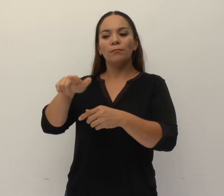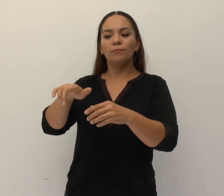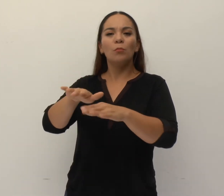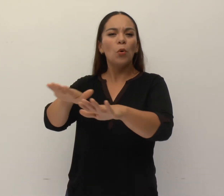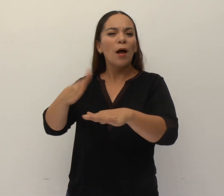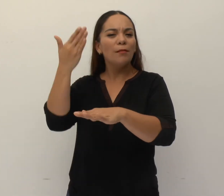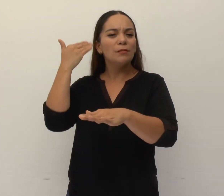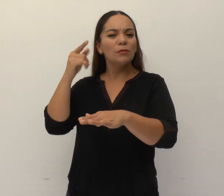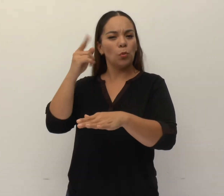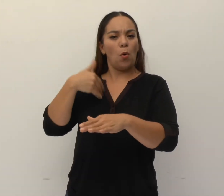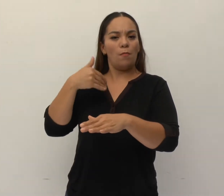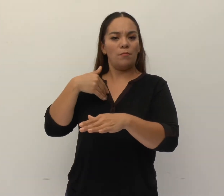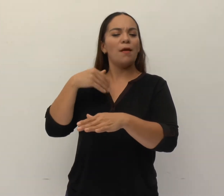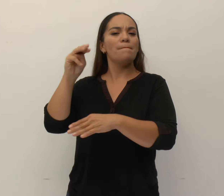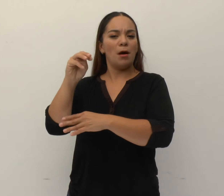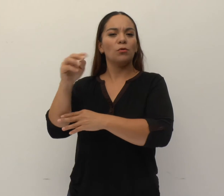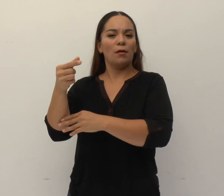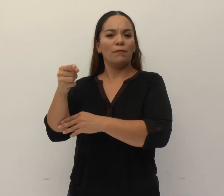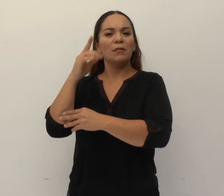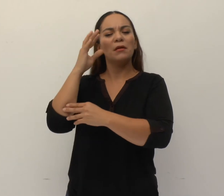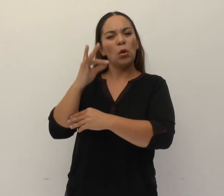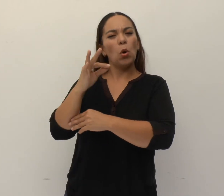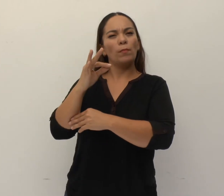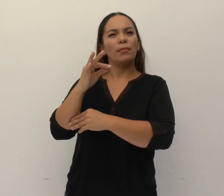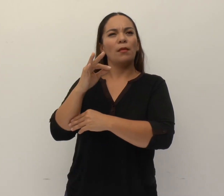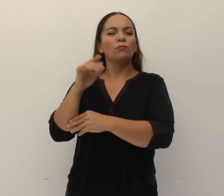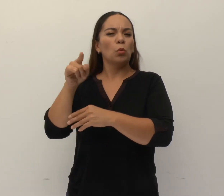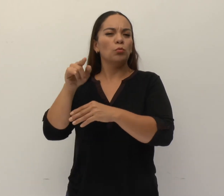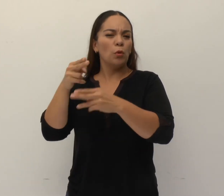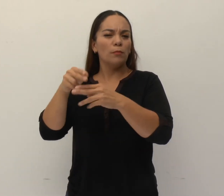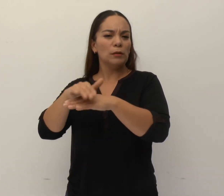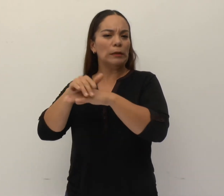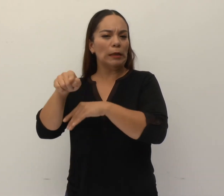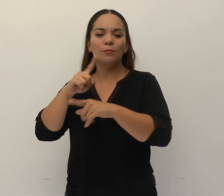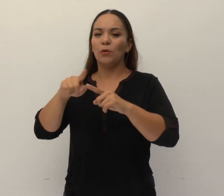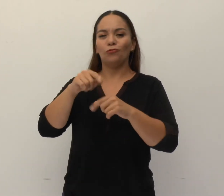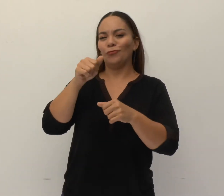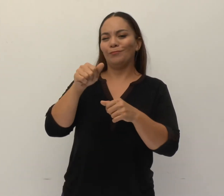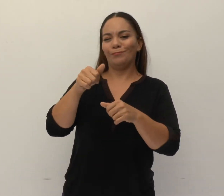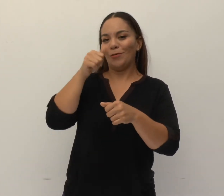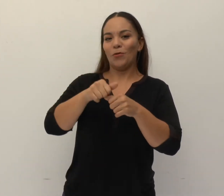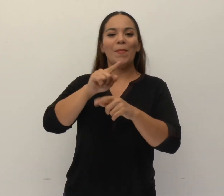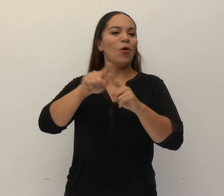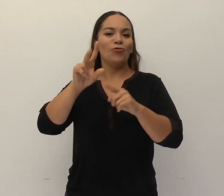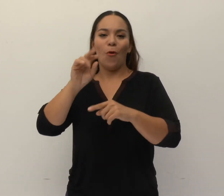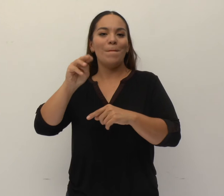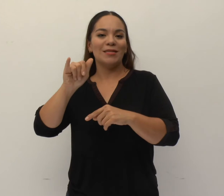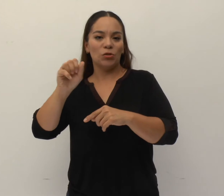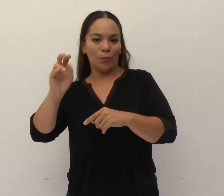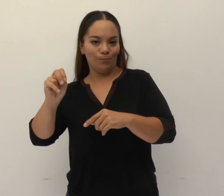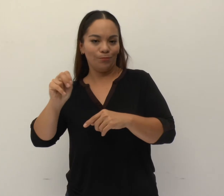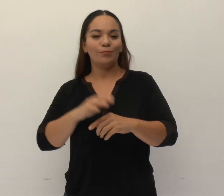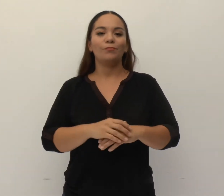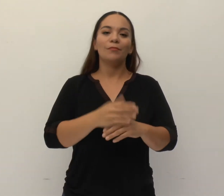por donde había vivido Marcos Garvey. Yo creo que ese se llama The Shepherds, no estoy de acuerdo, pero no es el masón. Fíjese que en